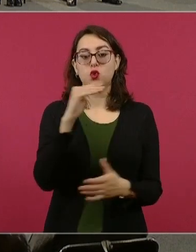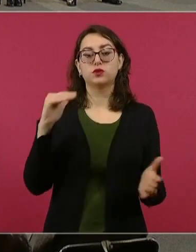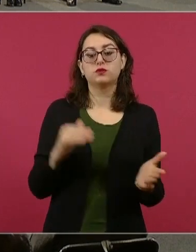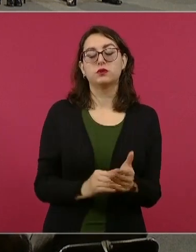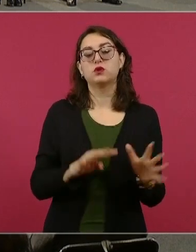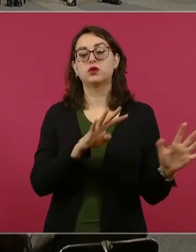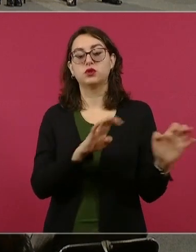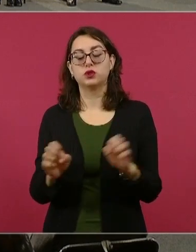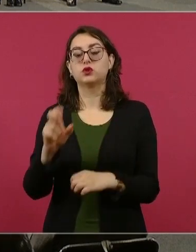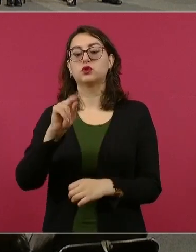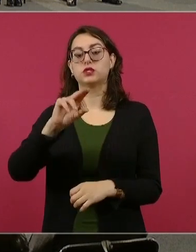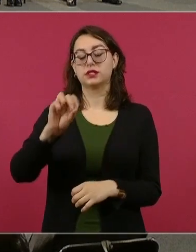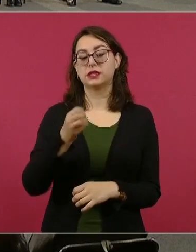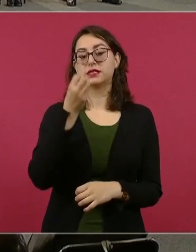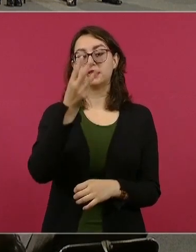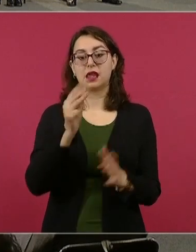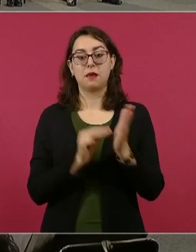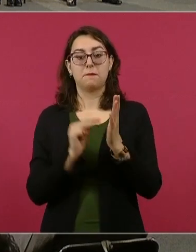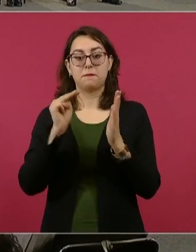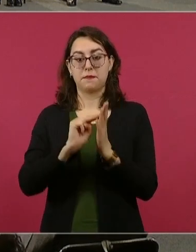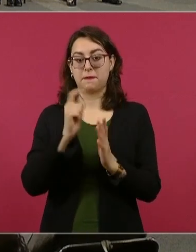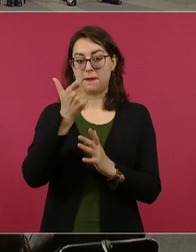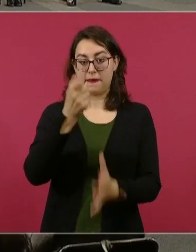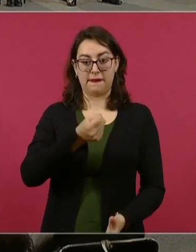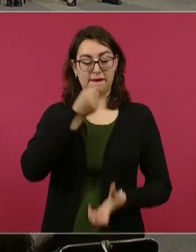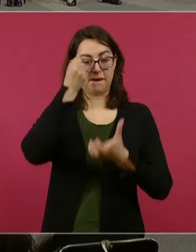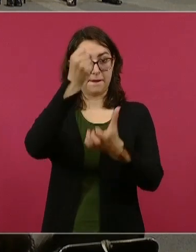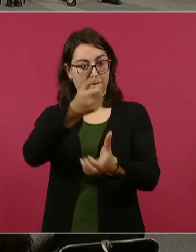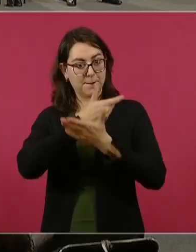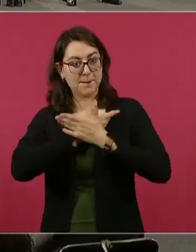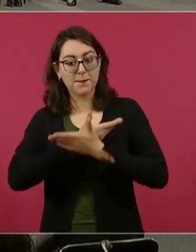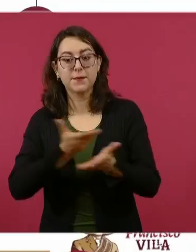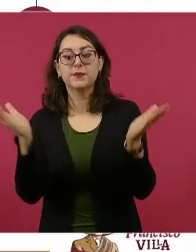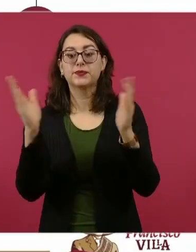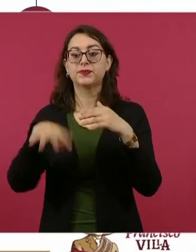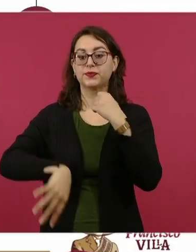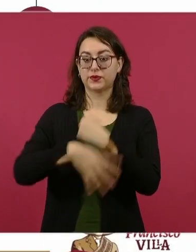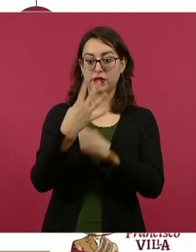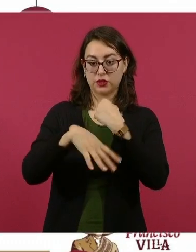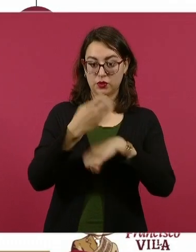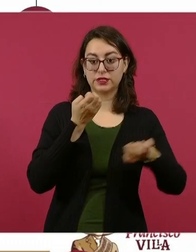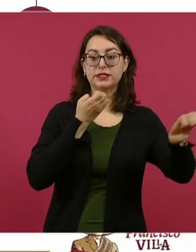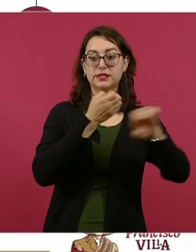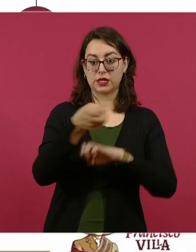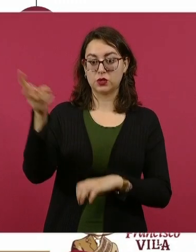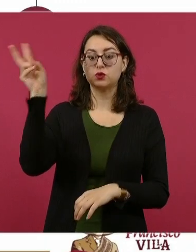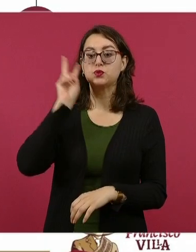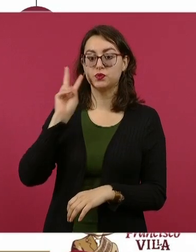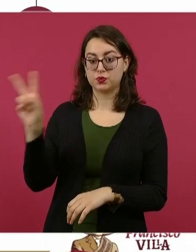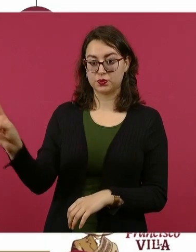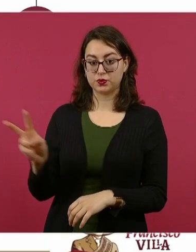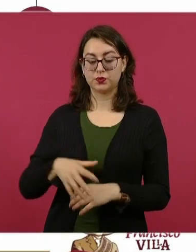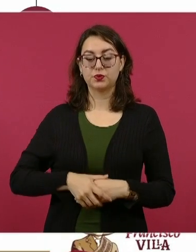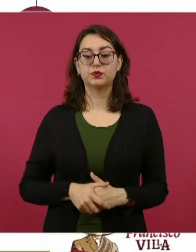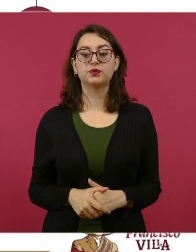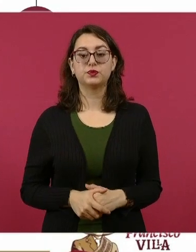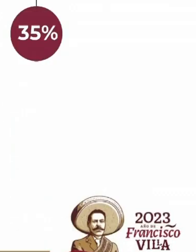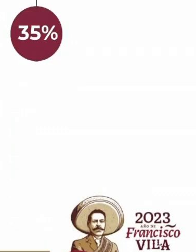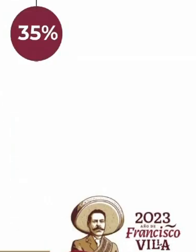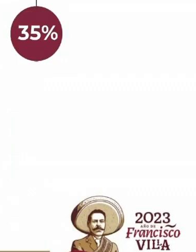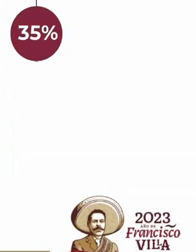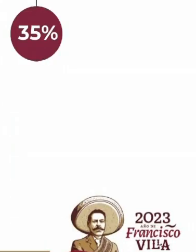2.483 millones de pesos en estos 14 estados. Vemos primero Nayarit, se han